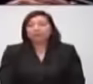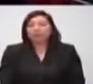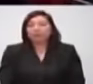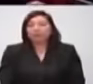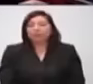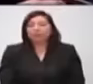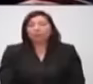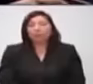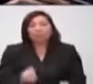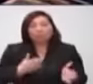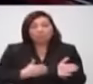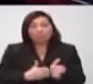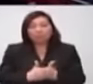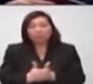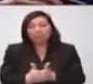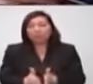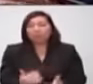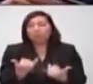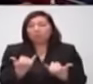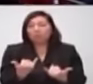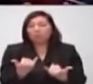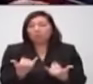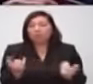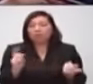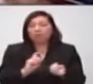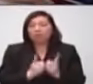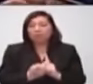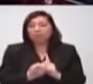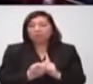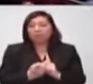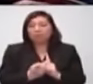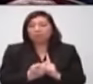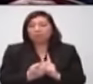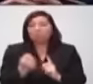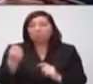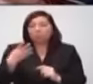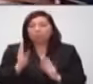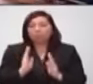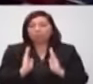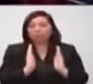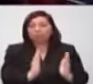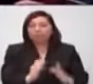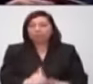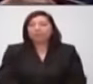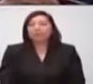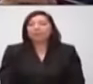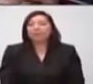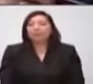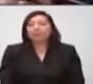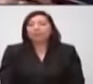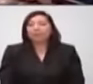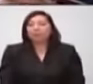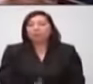un metropolitano. Hoy fue cambiado a través de la adenda 1 por un cuarto carril. Tiene un nivel de avance